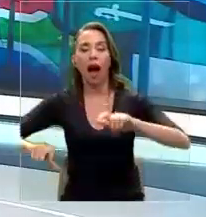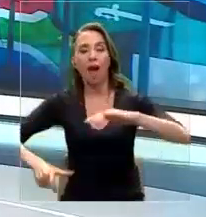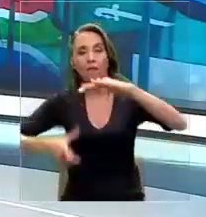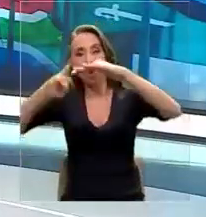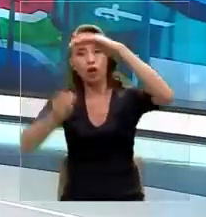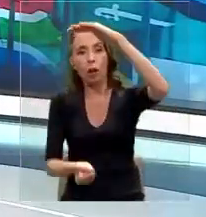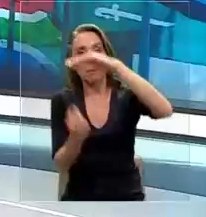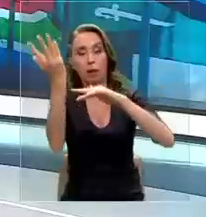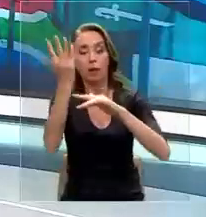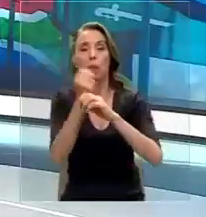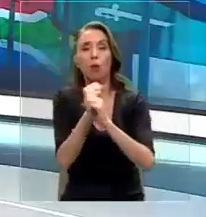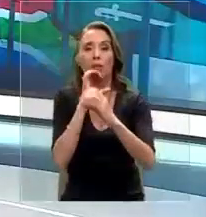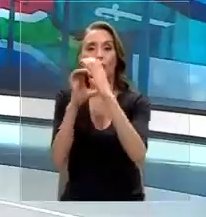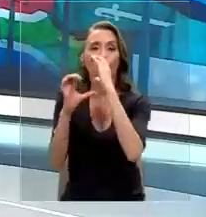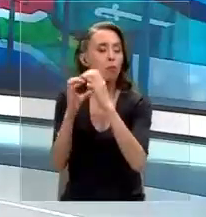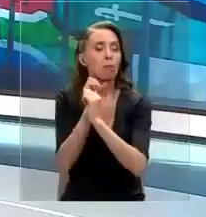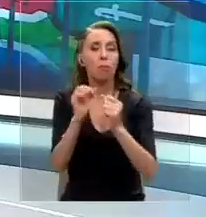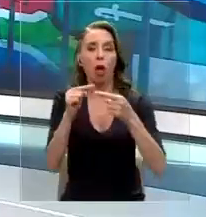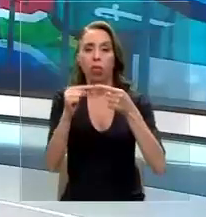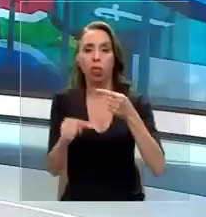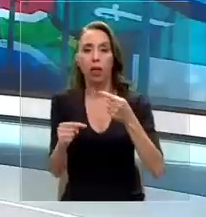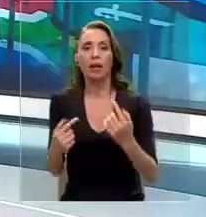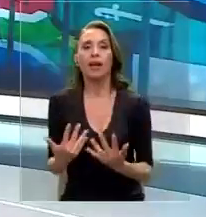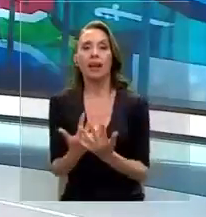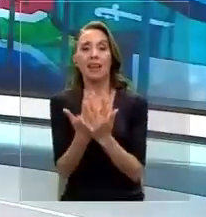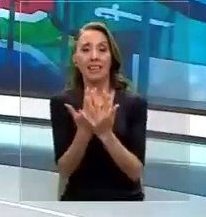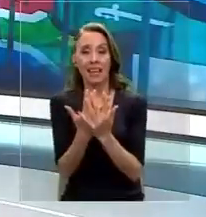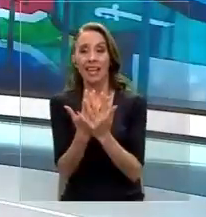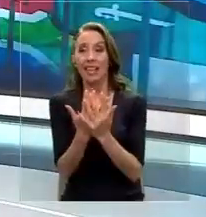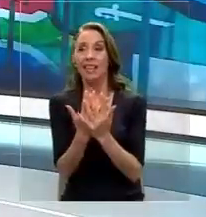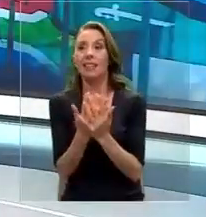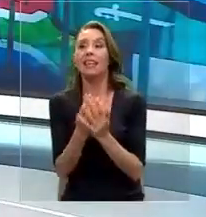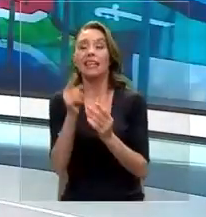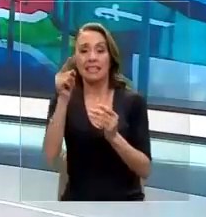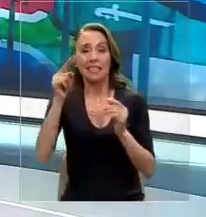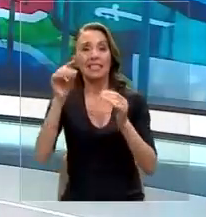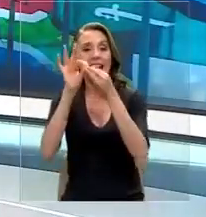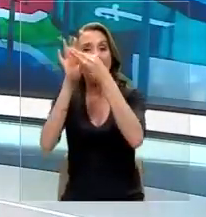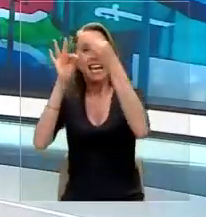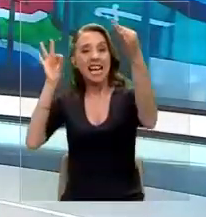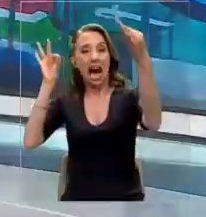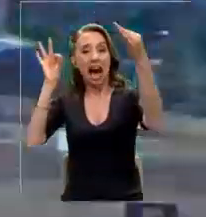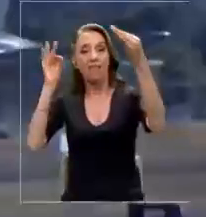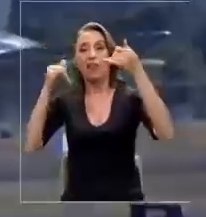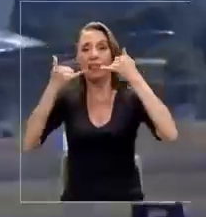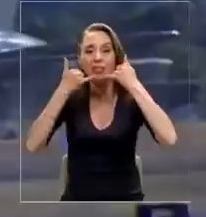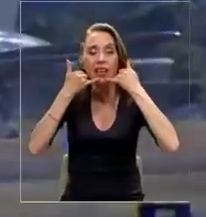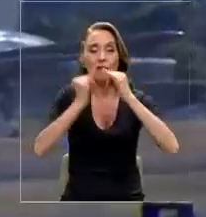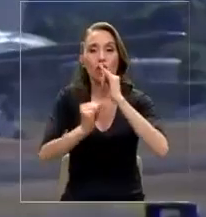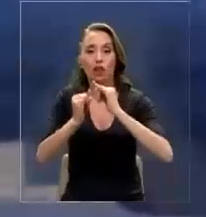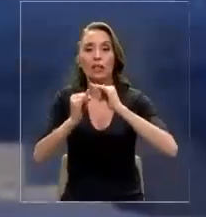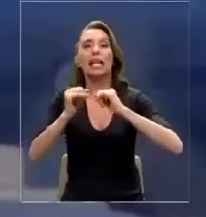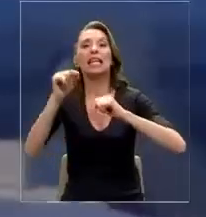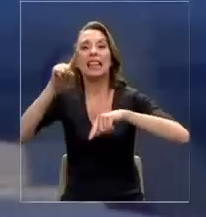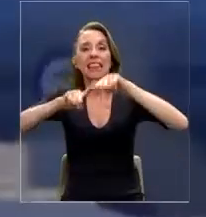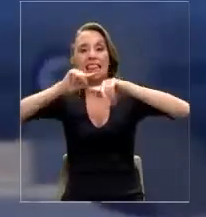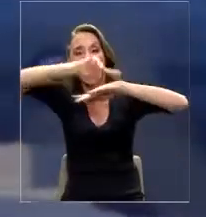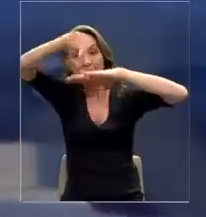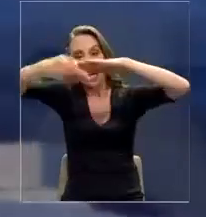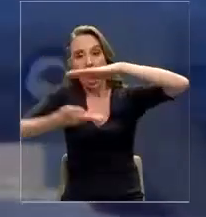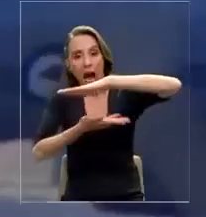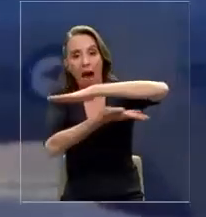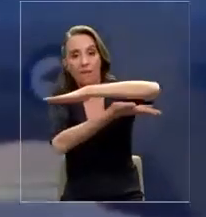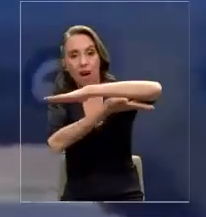siguen las dificultades de comunicación, porque las redes están por debajo de la superficie y resultó todo eso arrasado por el